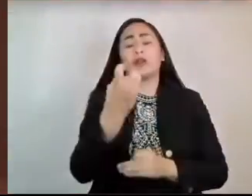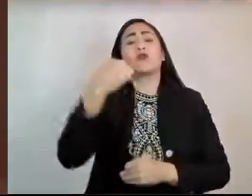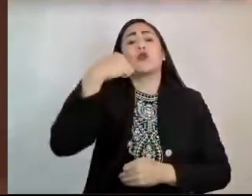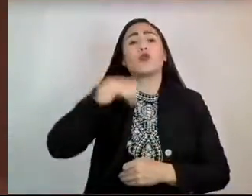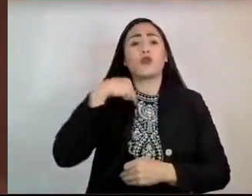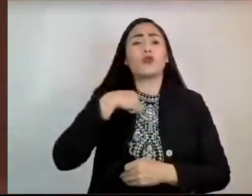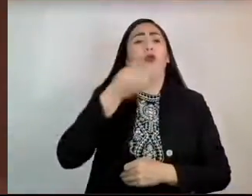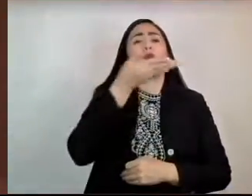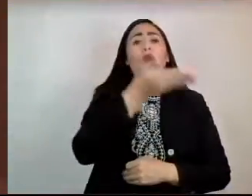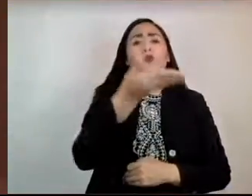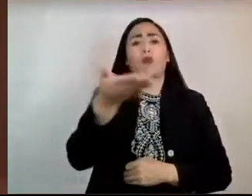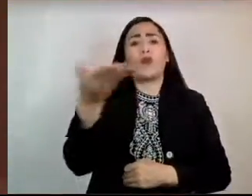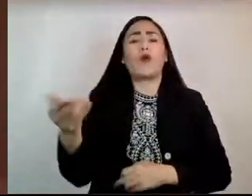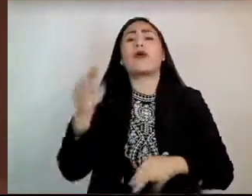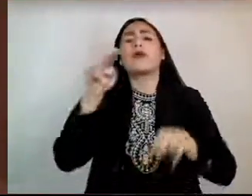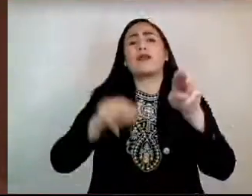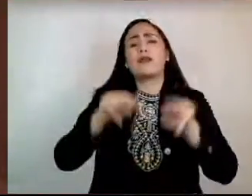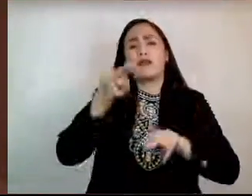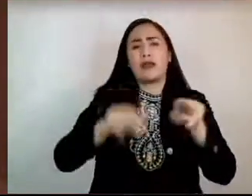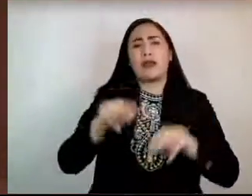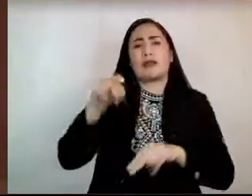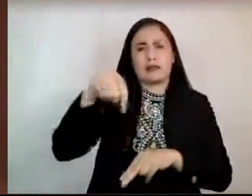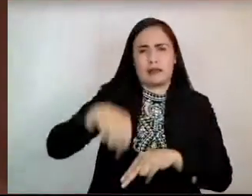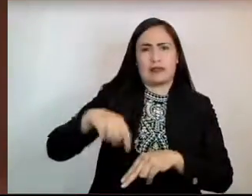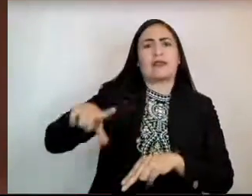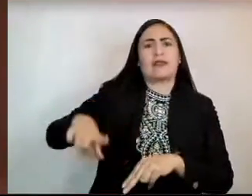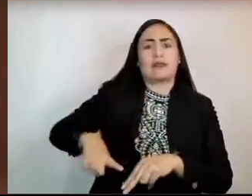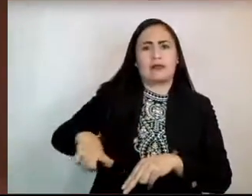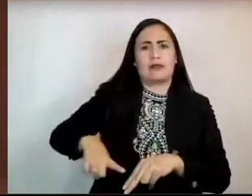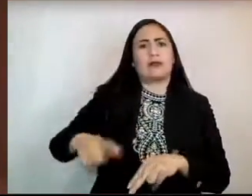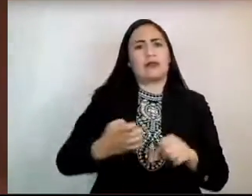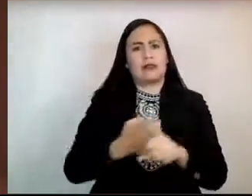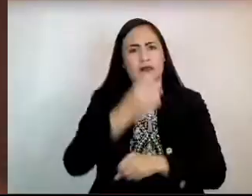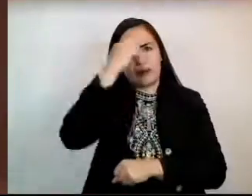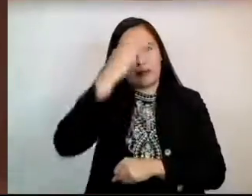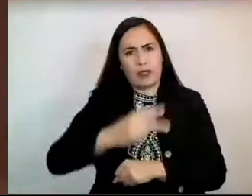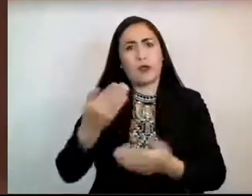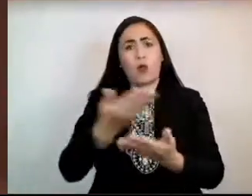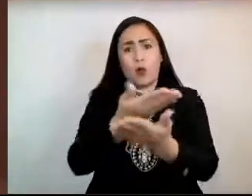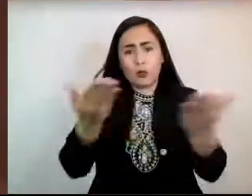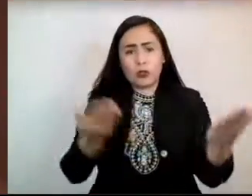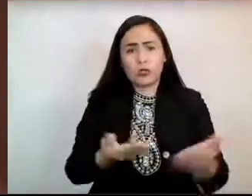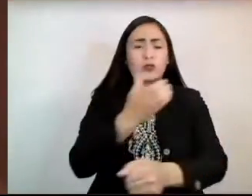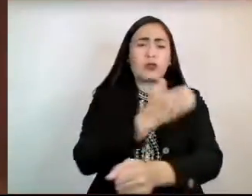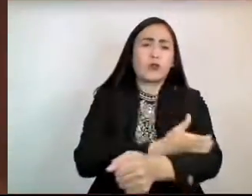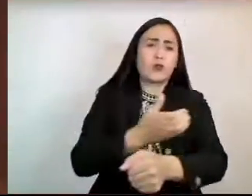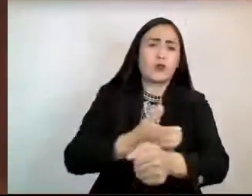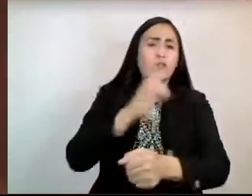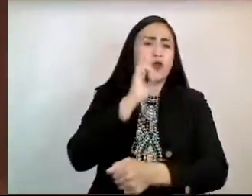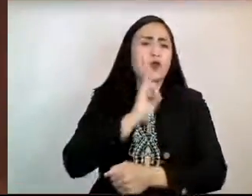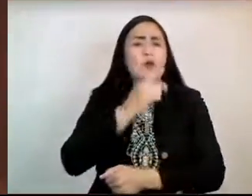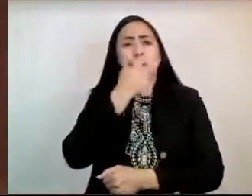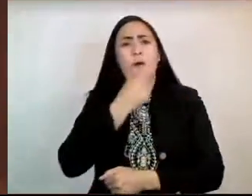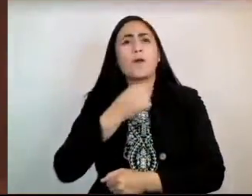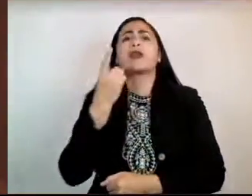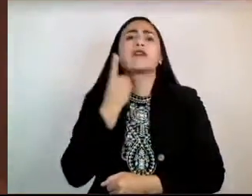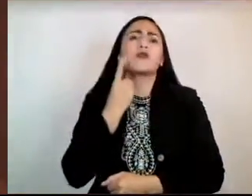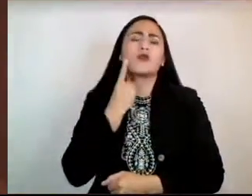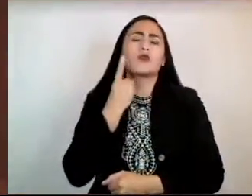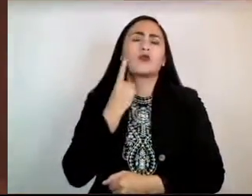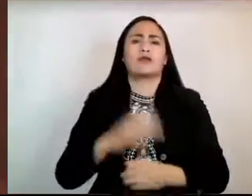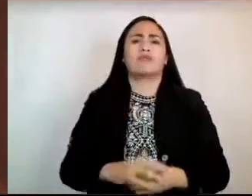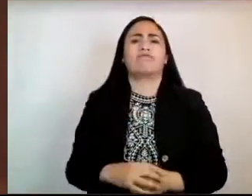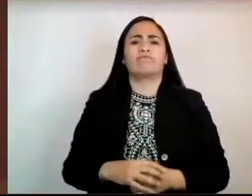llamado a los poderes del Estado y expongo ante ustedes, compañeras y compañeros diputadas y diputados,